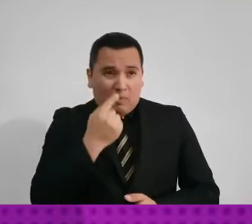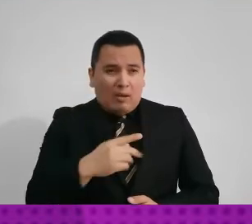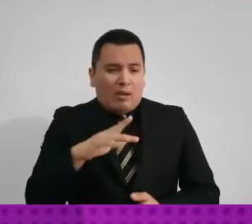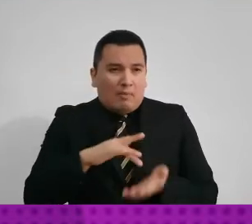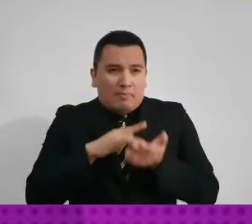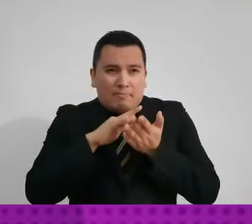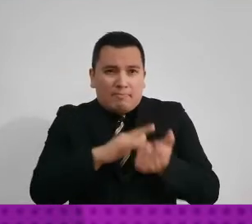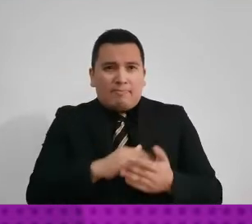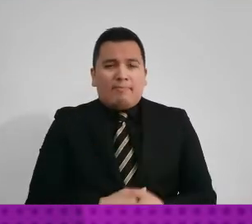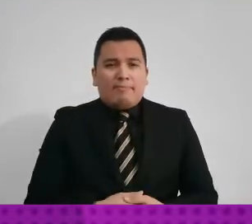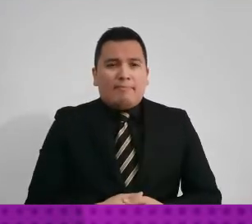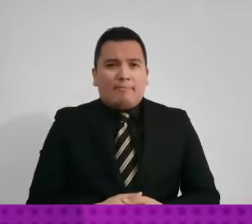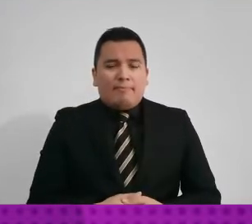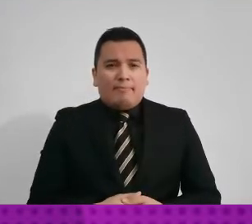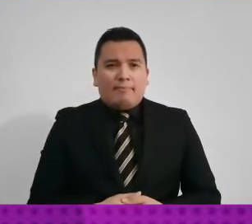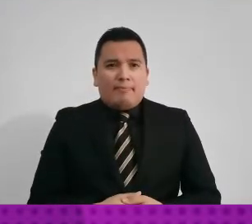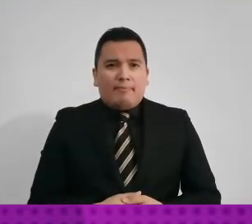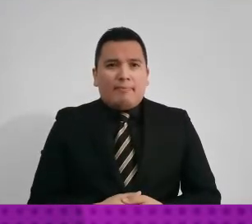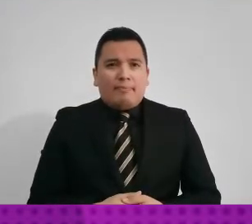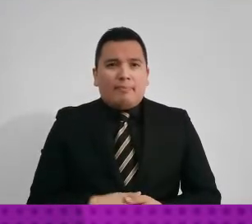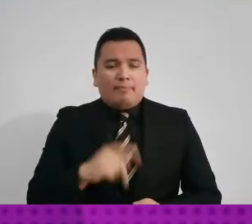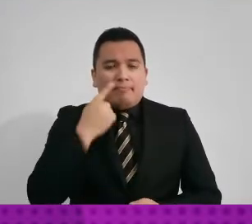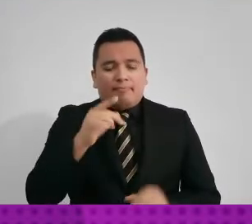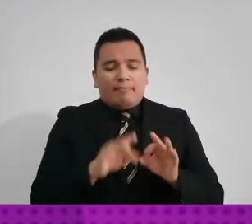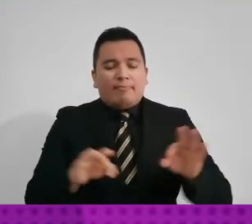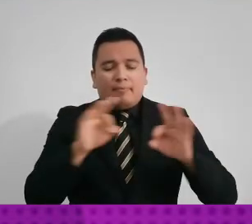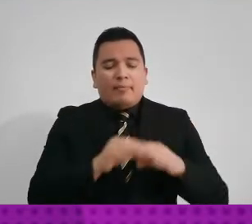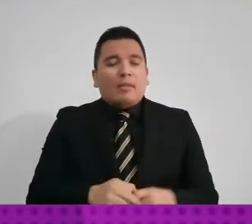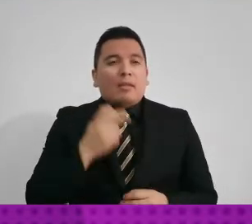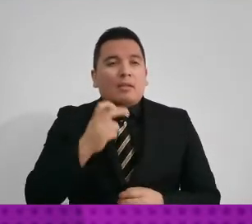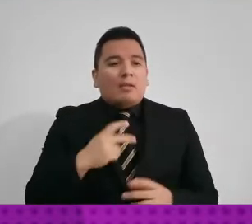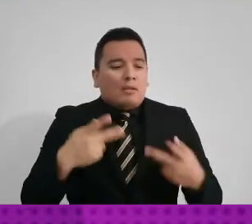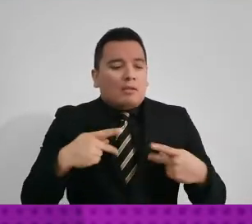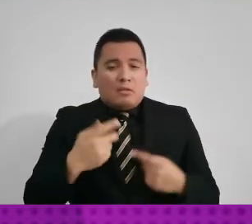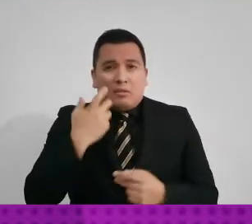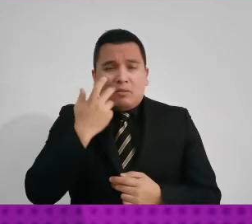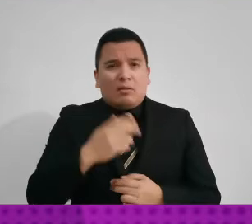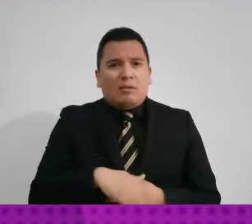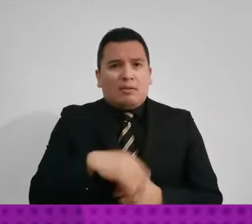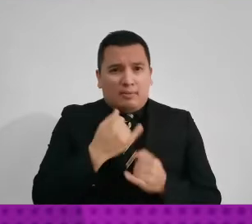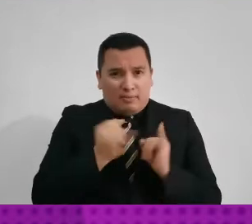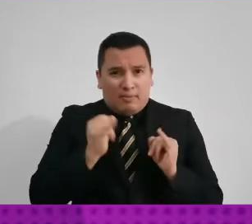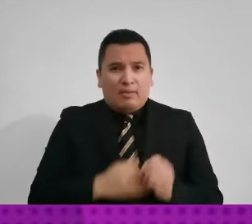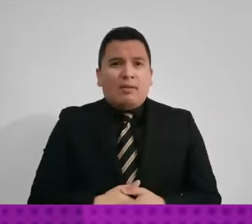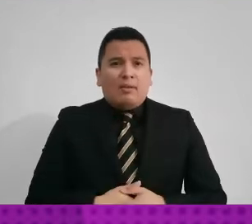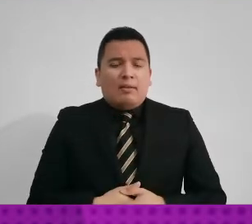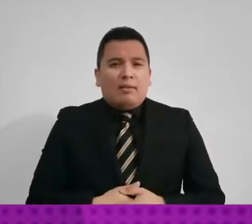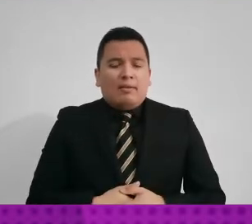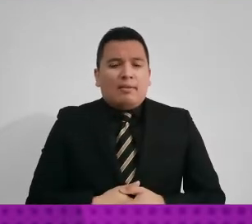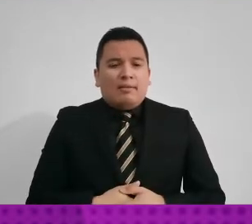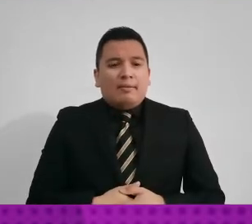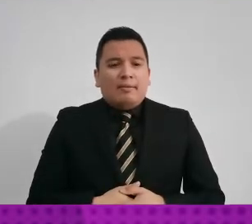la obtención del apoyo ciudadano. Y algo importante de estas personas que aspiran a una candidatura